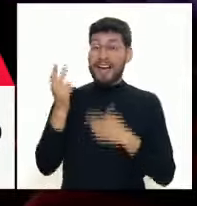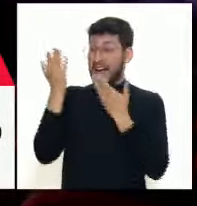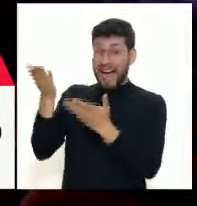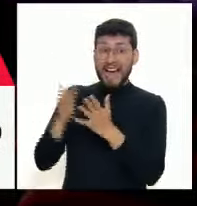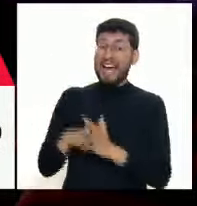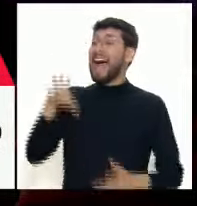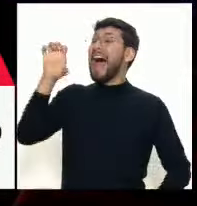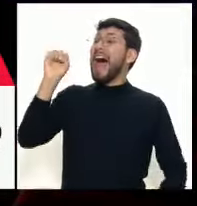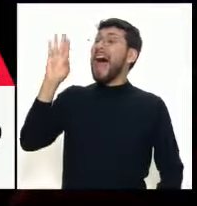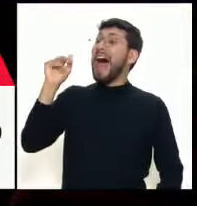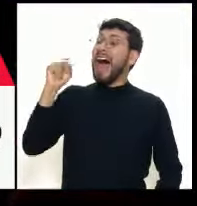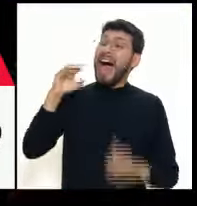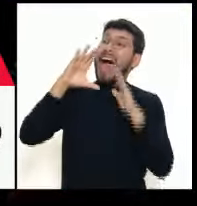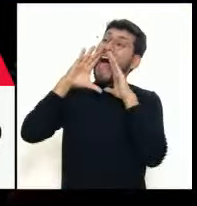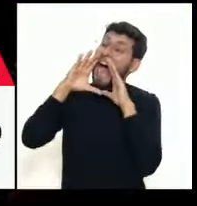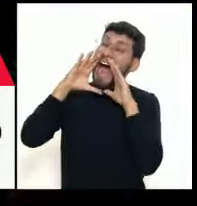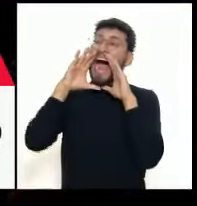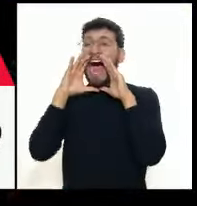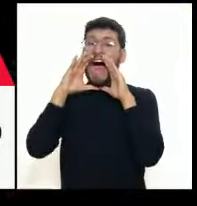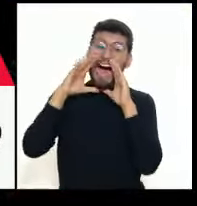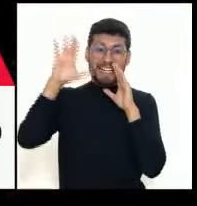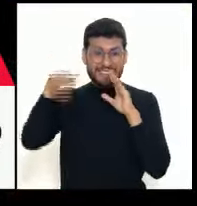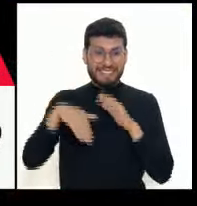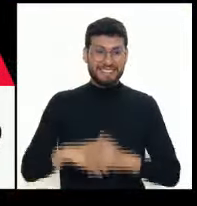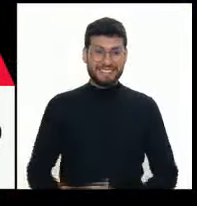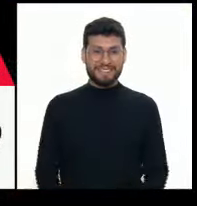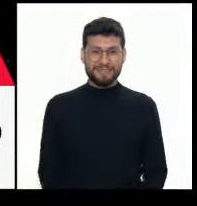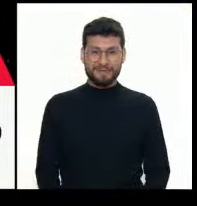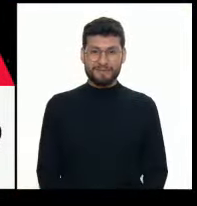tres. ¡Esteban!